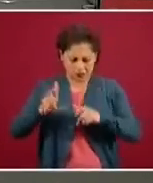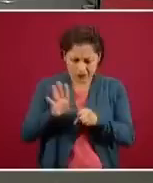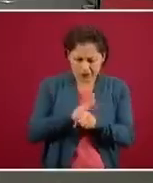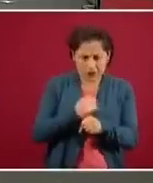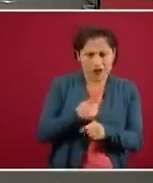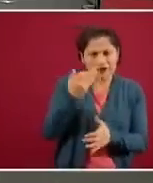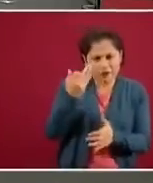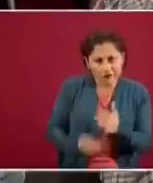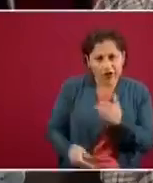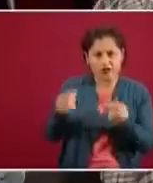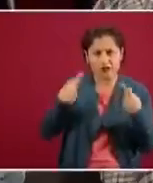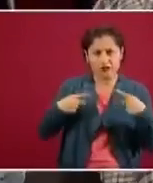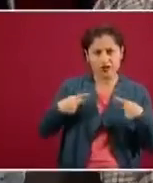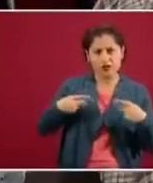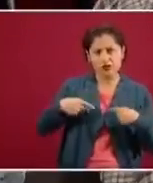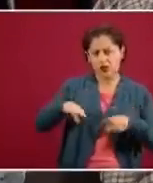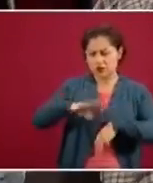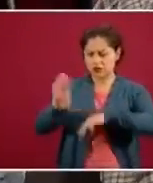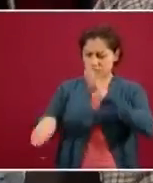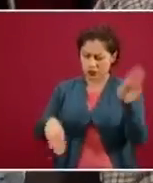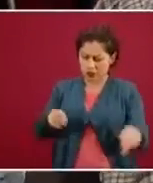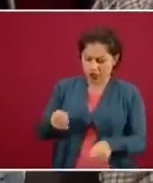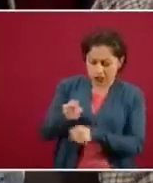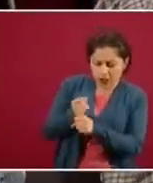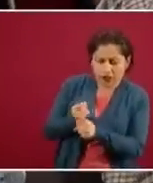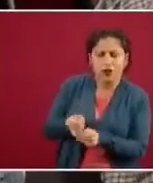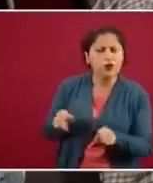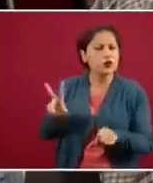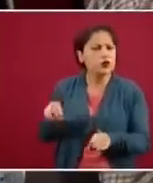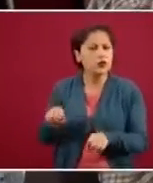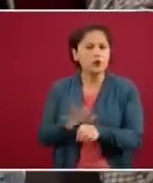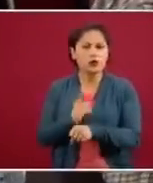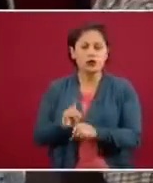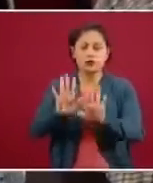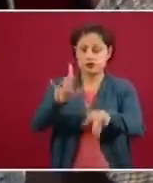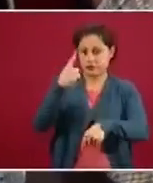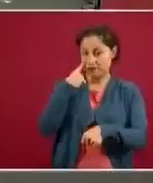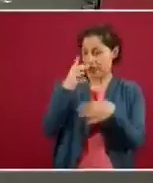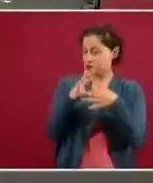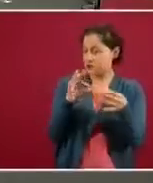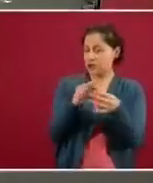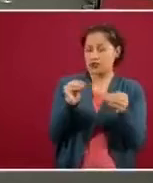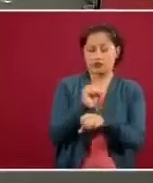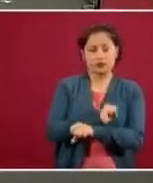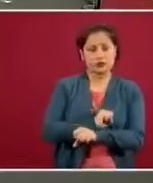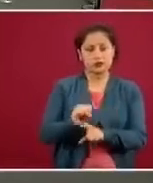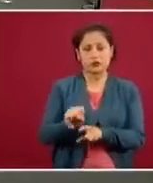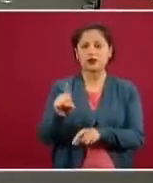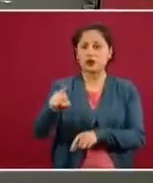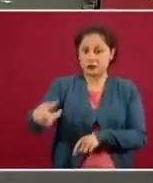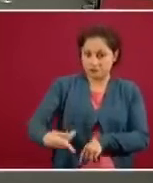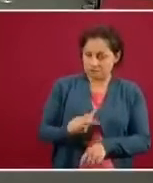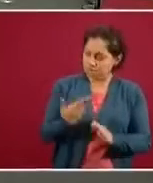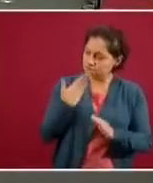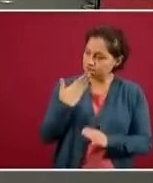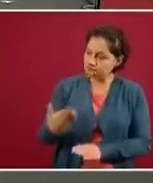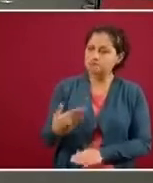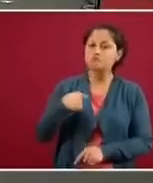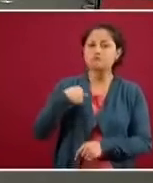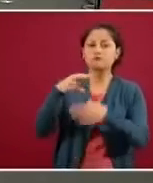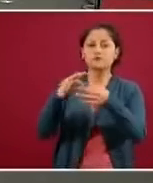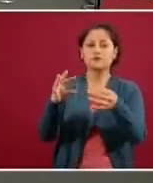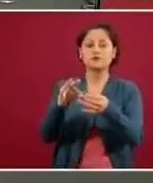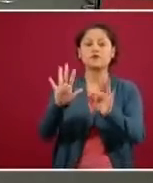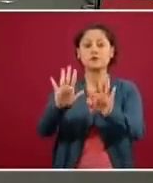muertes. La explicación es muy simple, qué bueno que nos lo comenta para que no haya dudas. La vigilancia